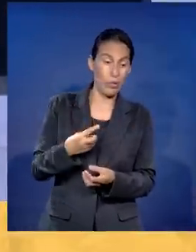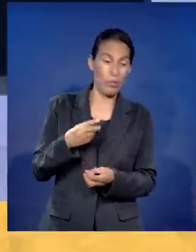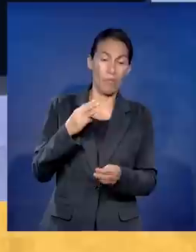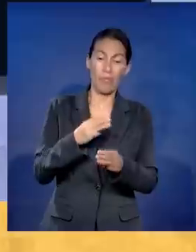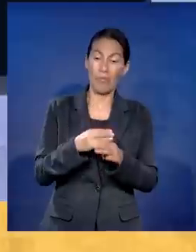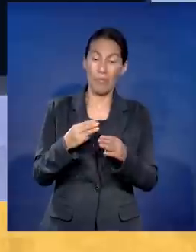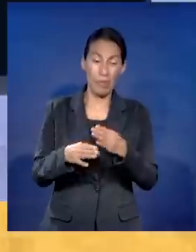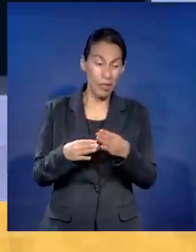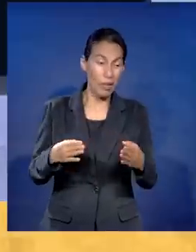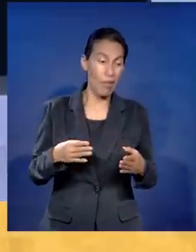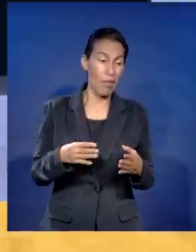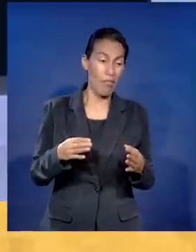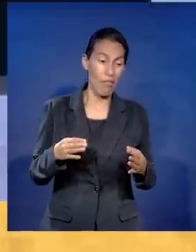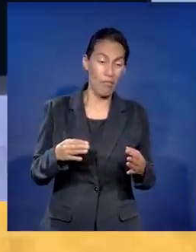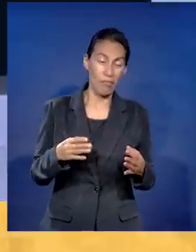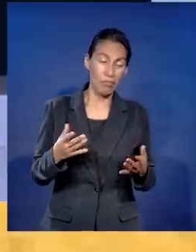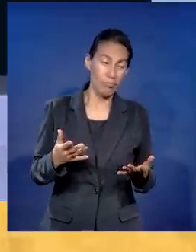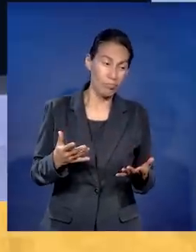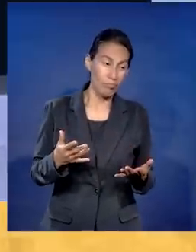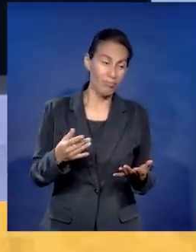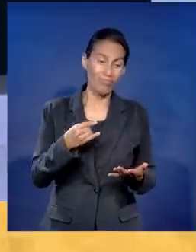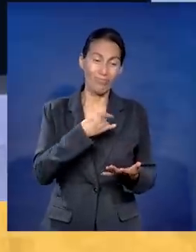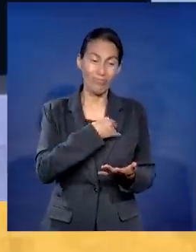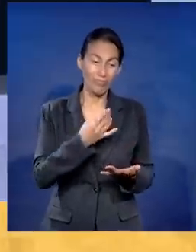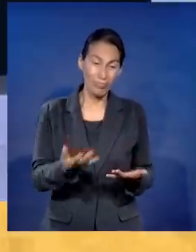personas materialistas frías